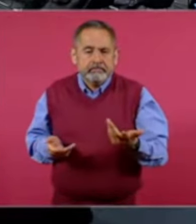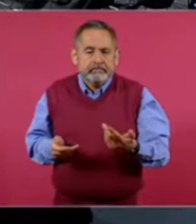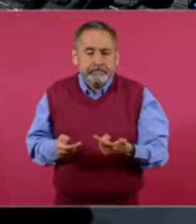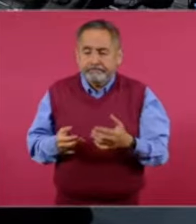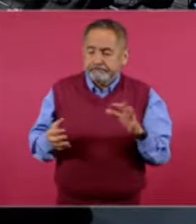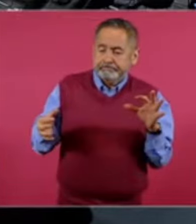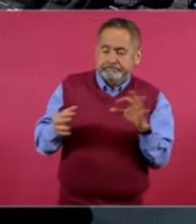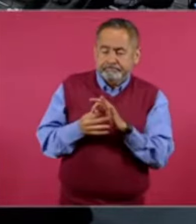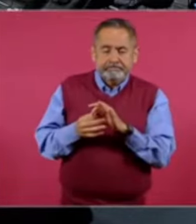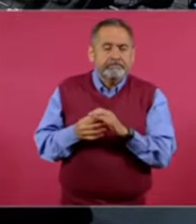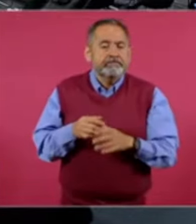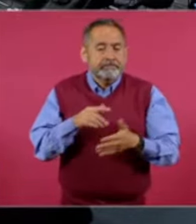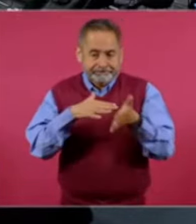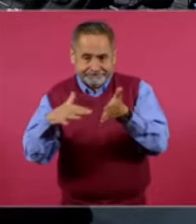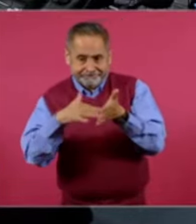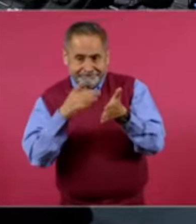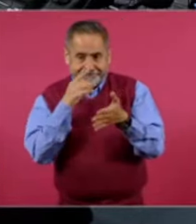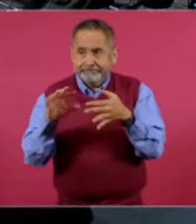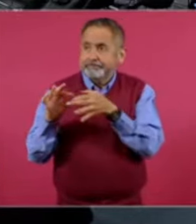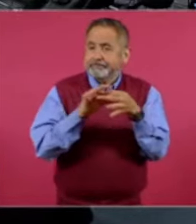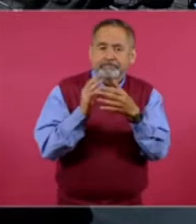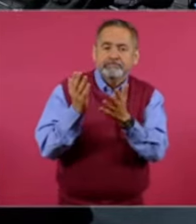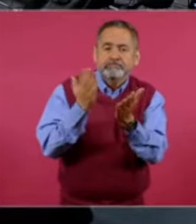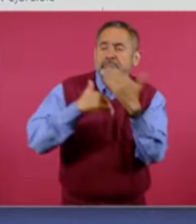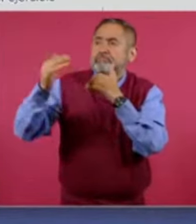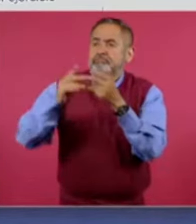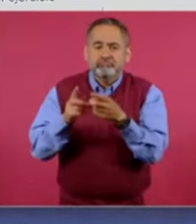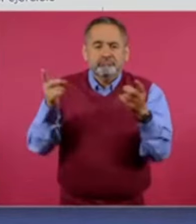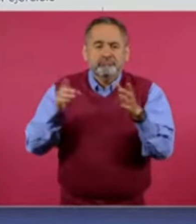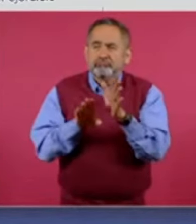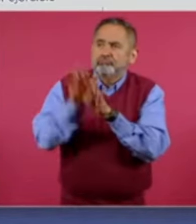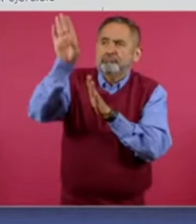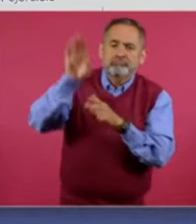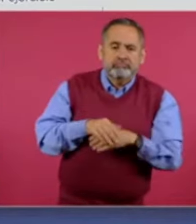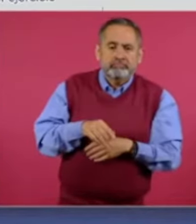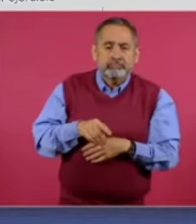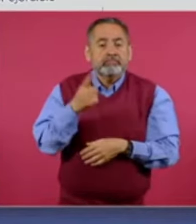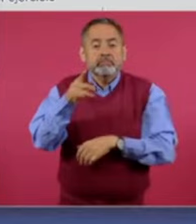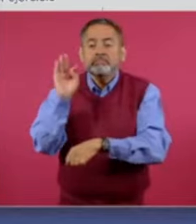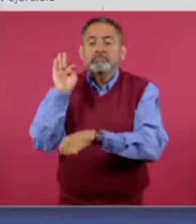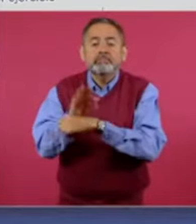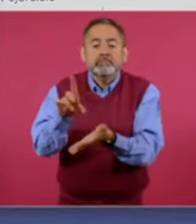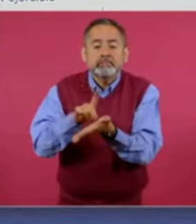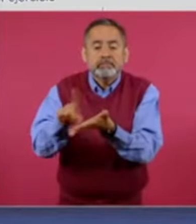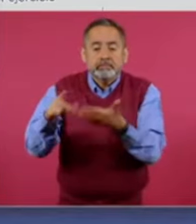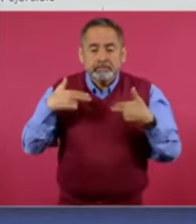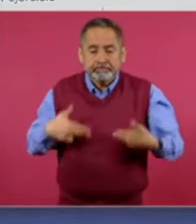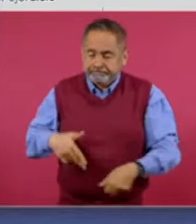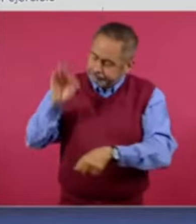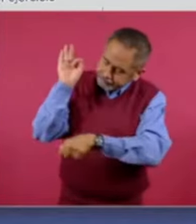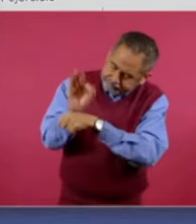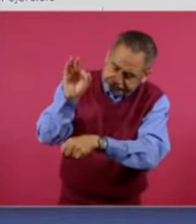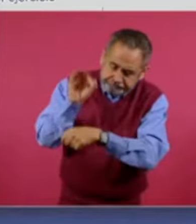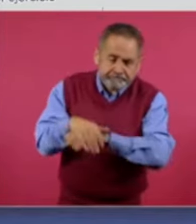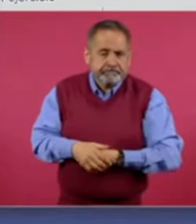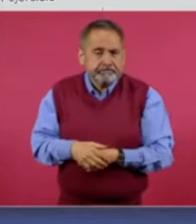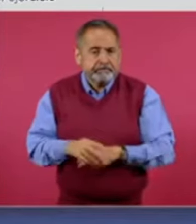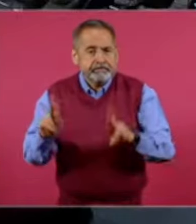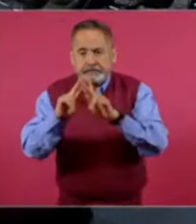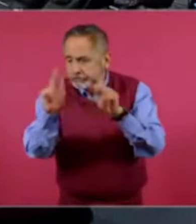cooperación para el desarrollo, la protección y promoción de los derechos humanos y la lucha por la paz y la